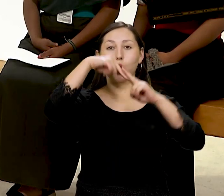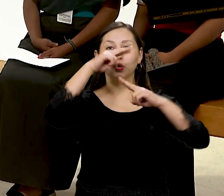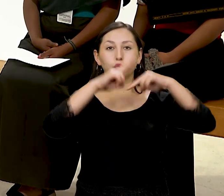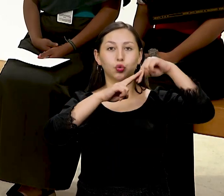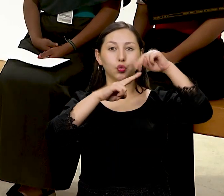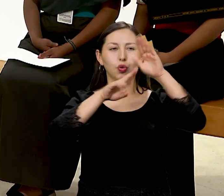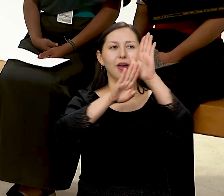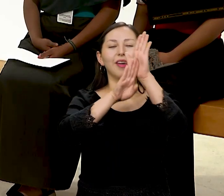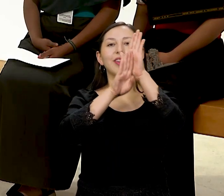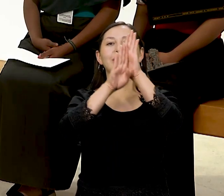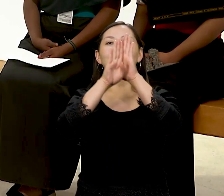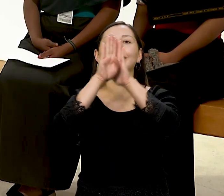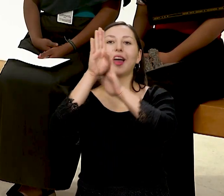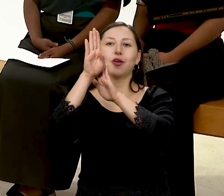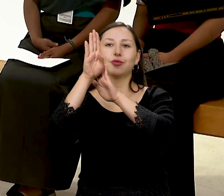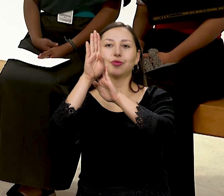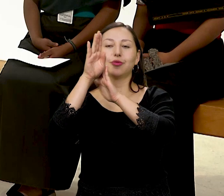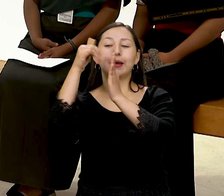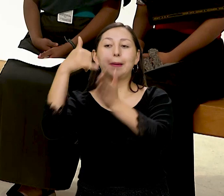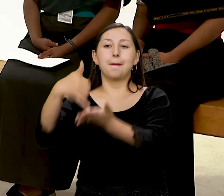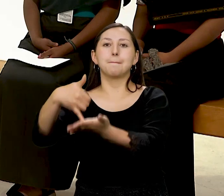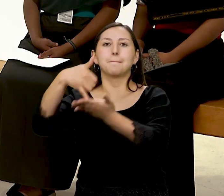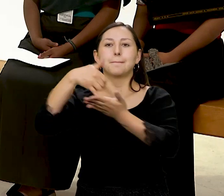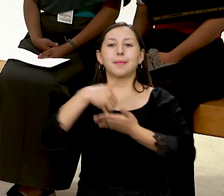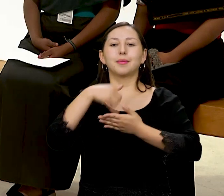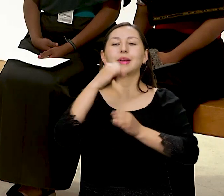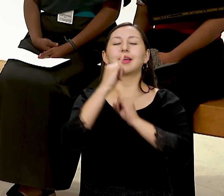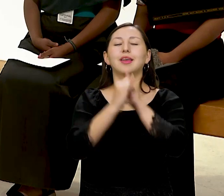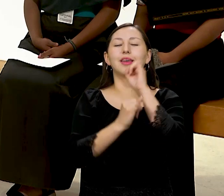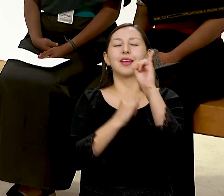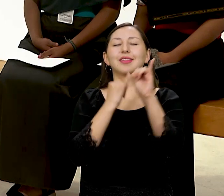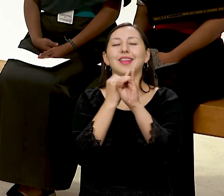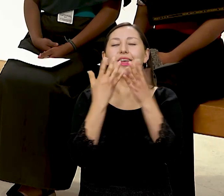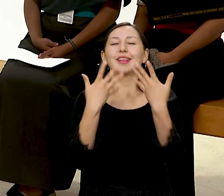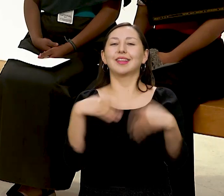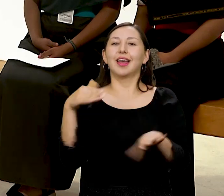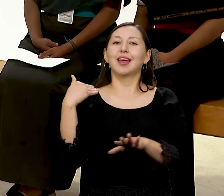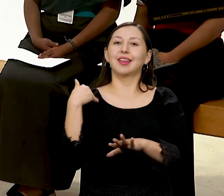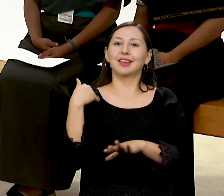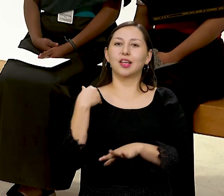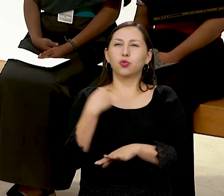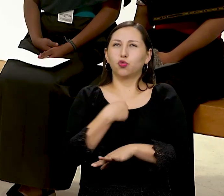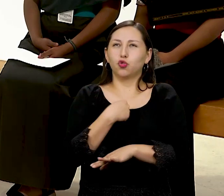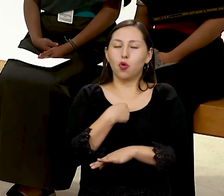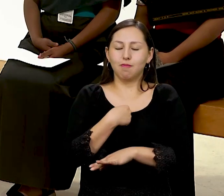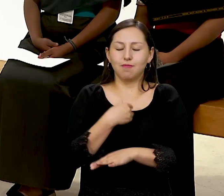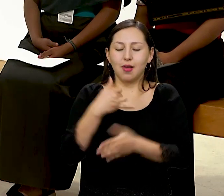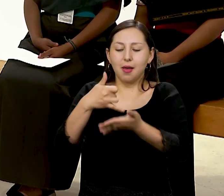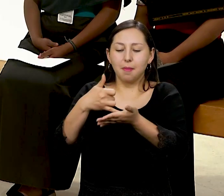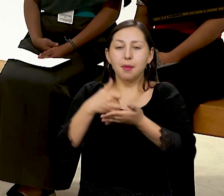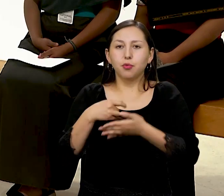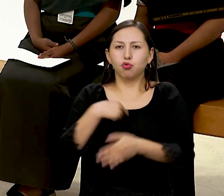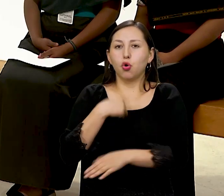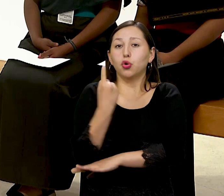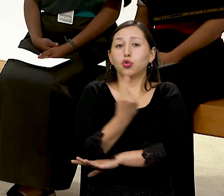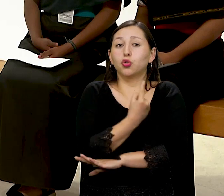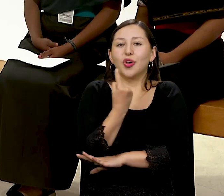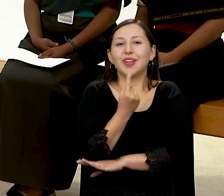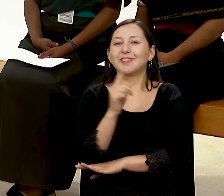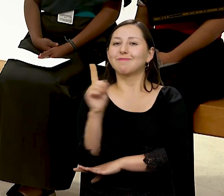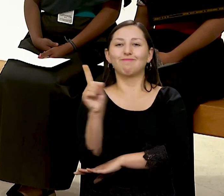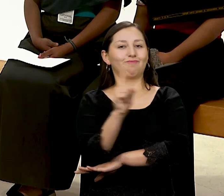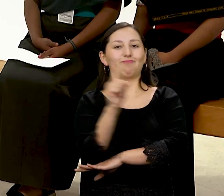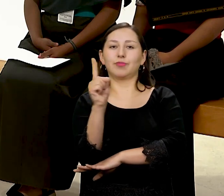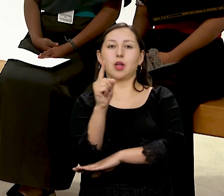de Globan, que es un premio internacional que, como yo lo digo, no es un premio mío, es un premio